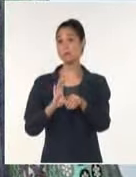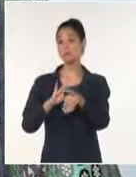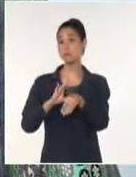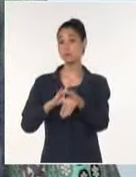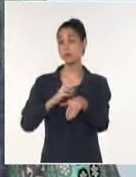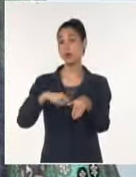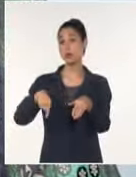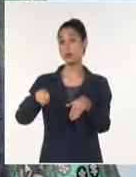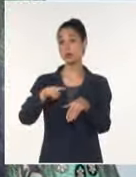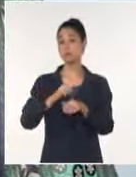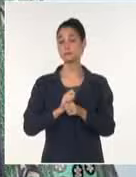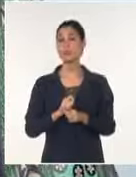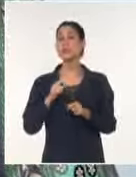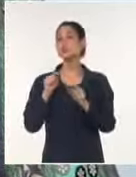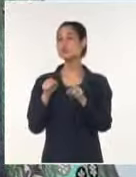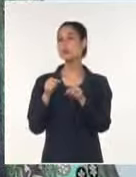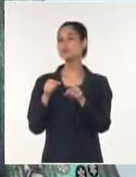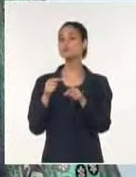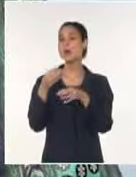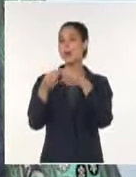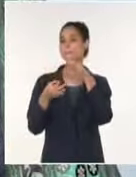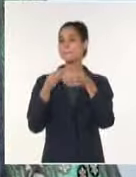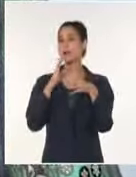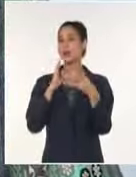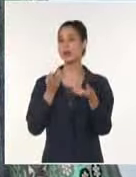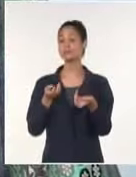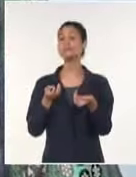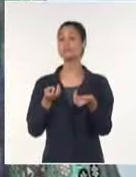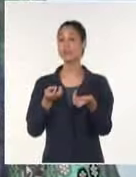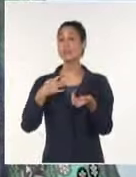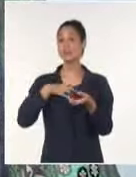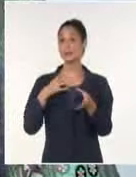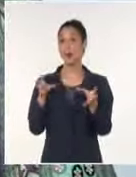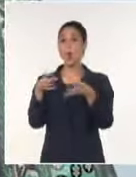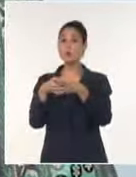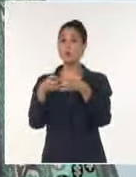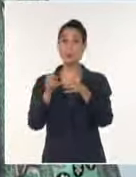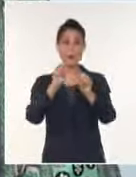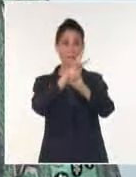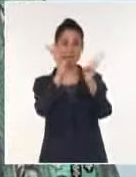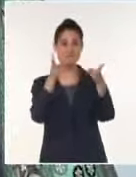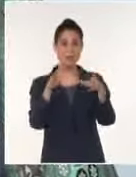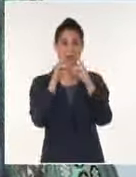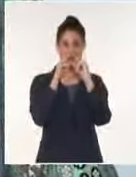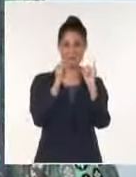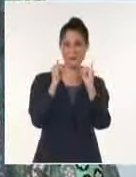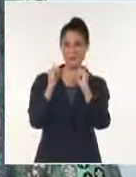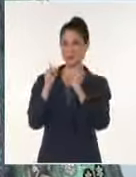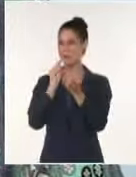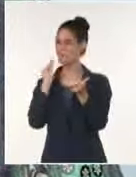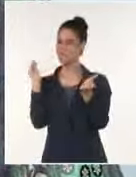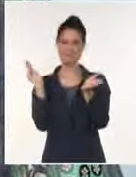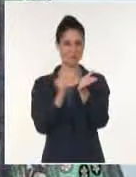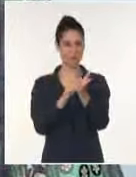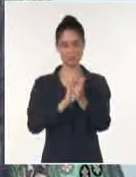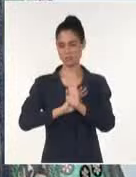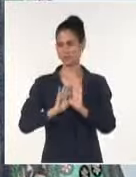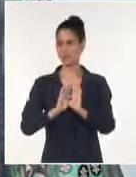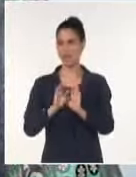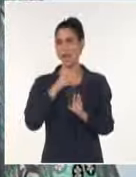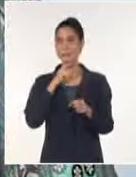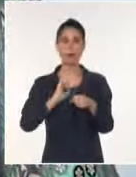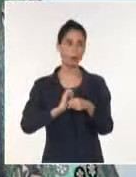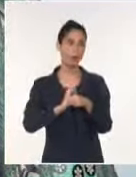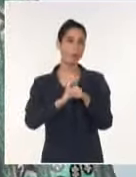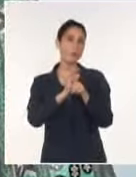el paréntesis porque hay un grupo de noticias falsas que hablan sobre nuevas cepas de COVID, sobre una